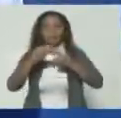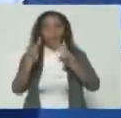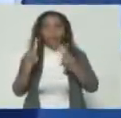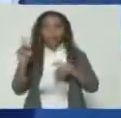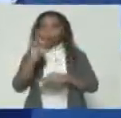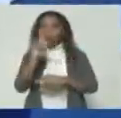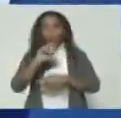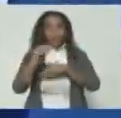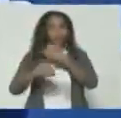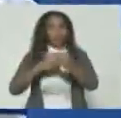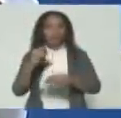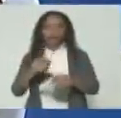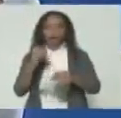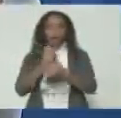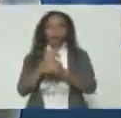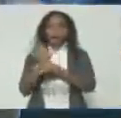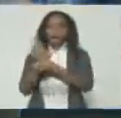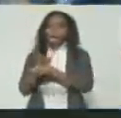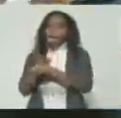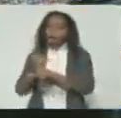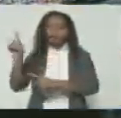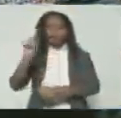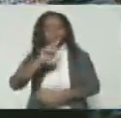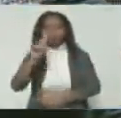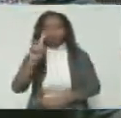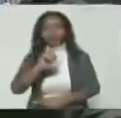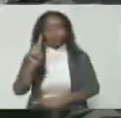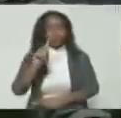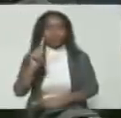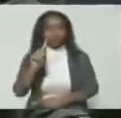va a haber impunidad en Venezuela.